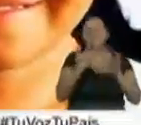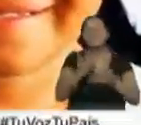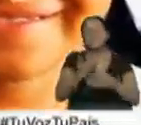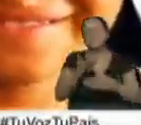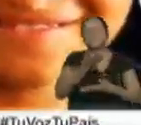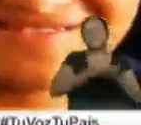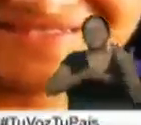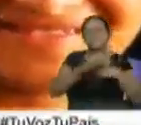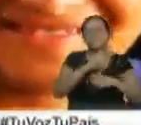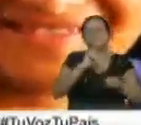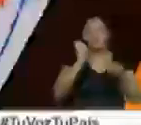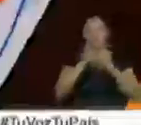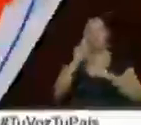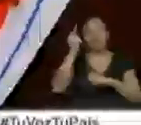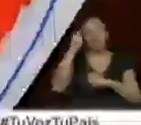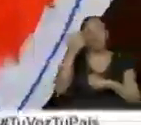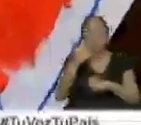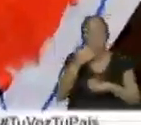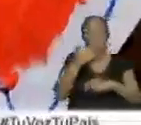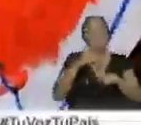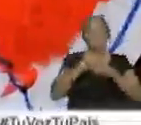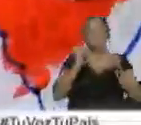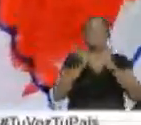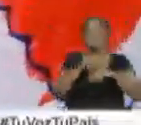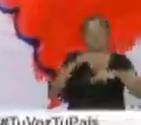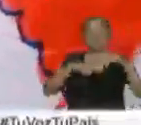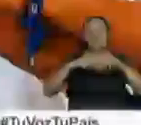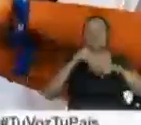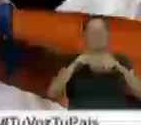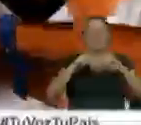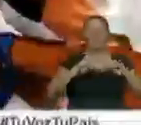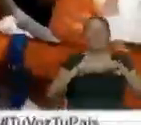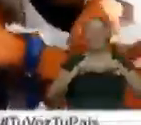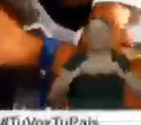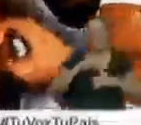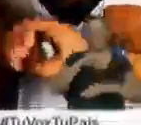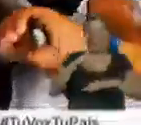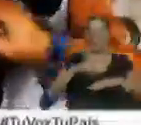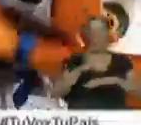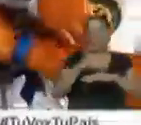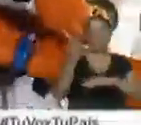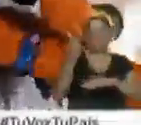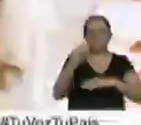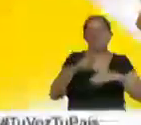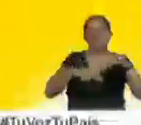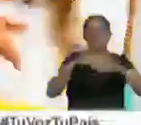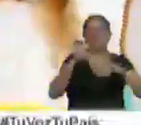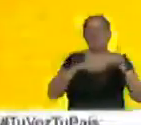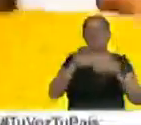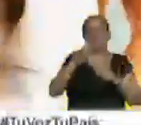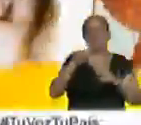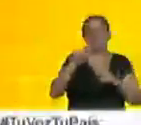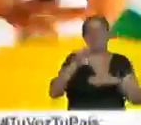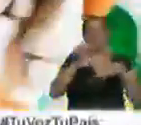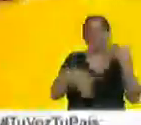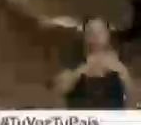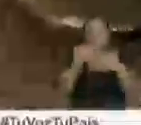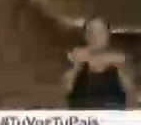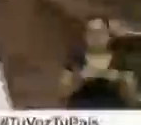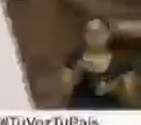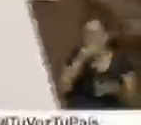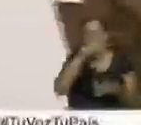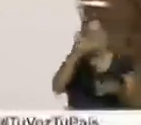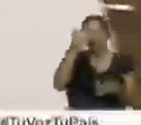la transformación de la educación. En Manabí se entregaron 20 unidades educativas siglo XXI, mientras que en